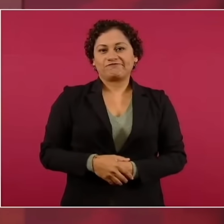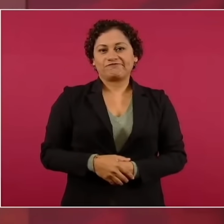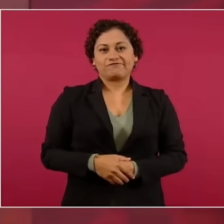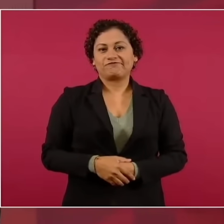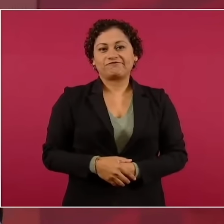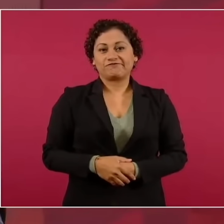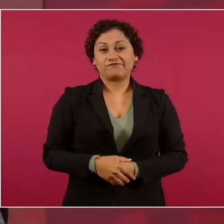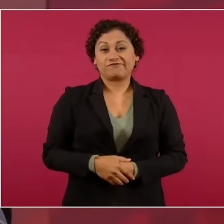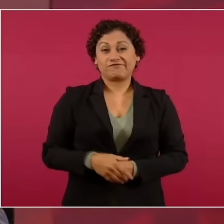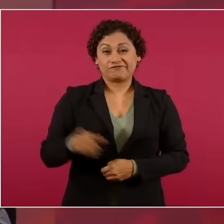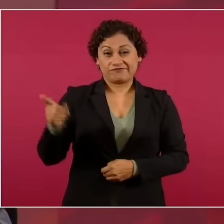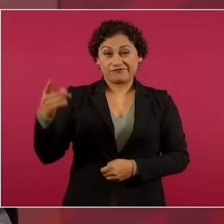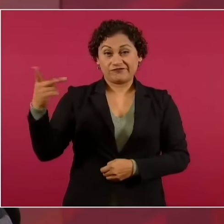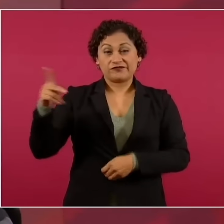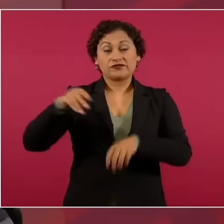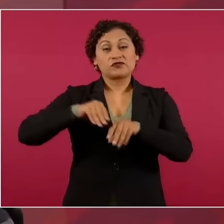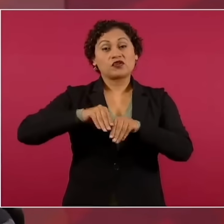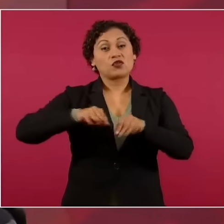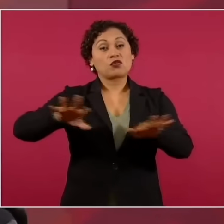no